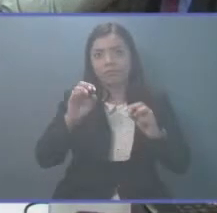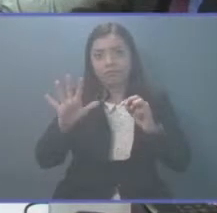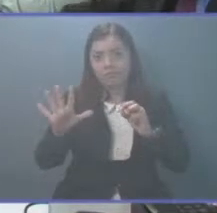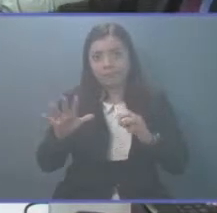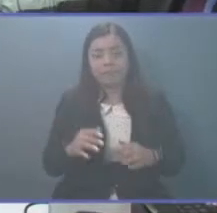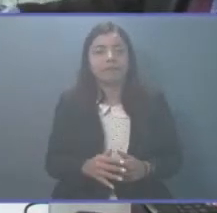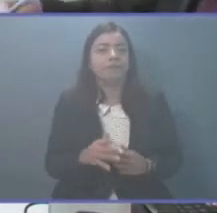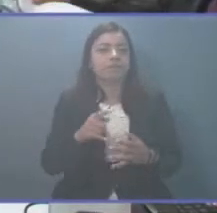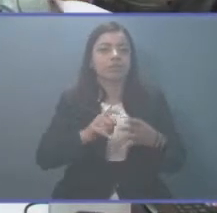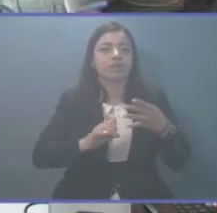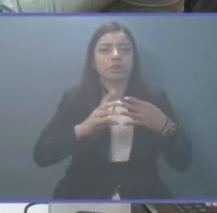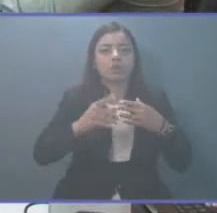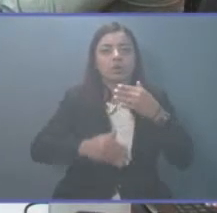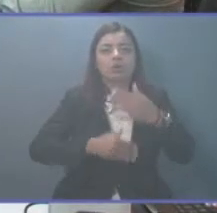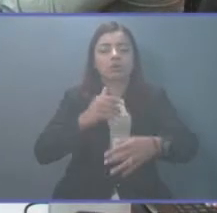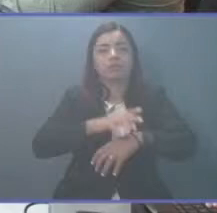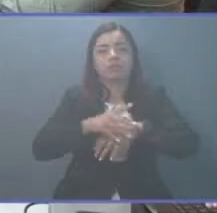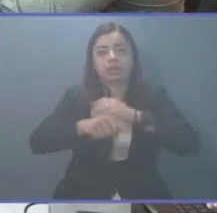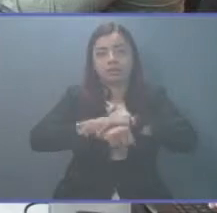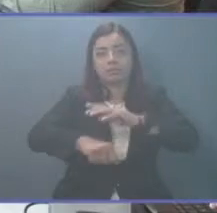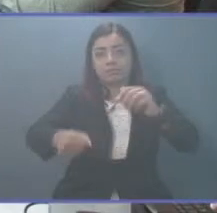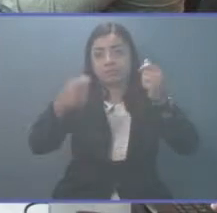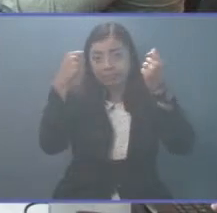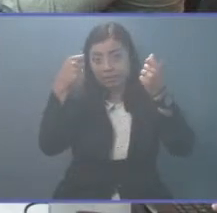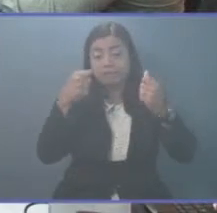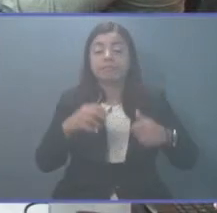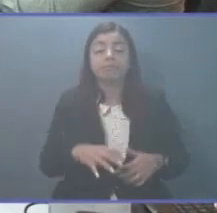305 del Código Procesal Penal.